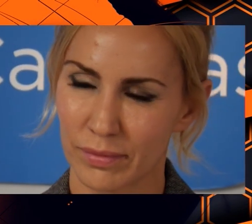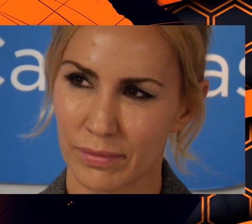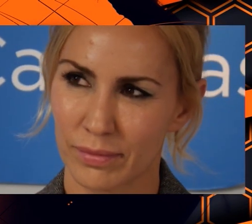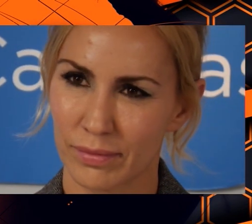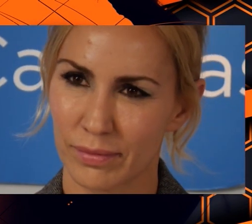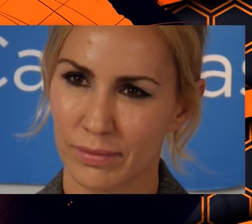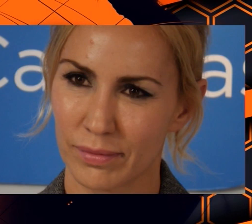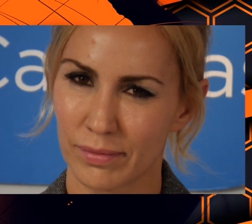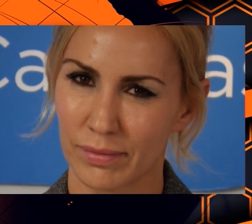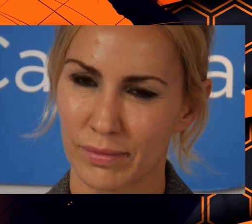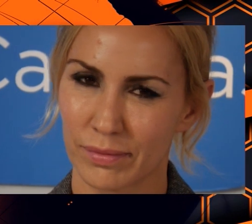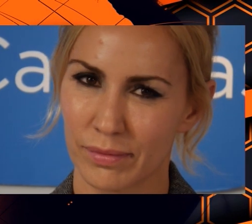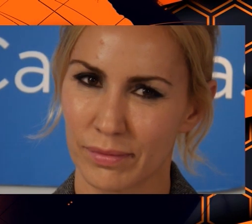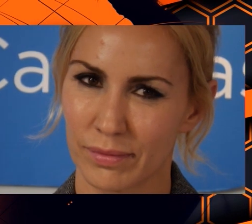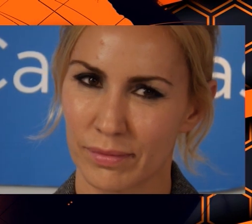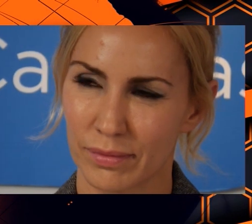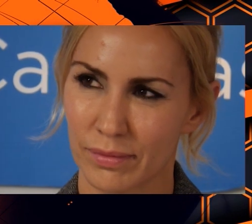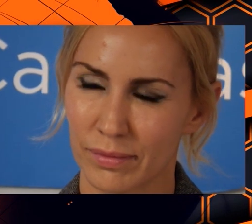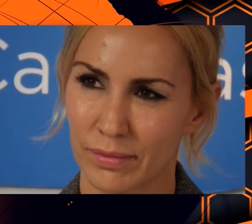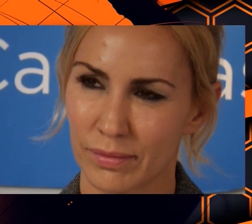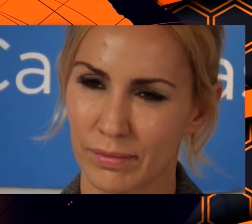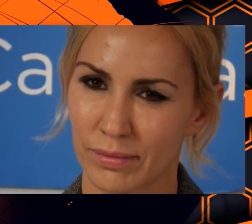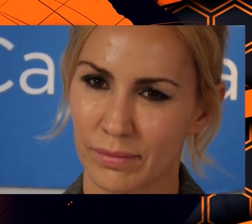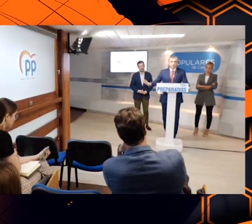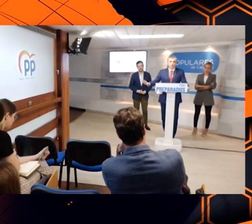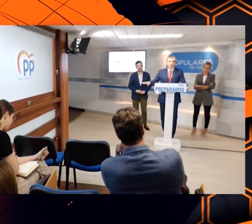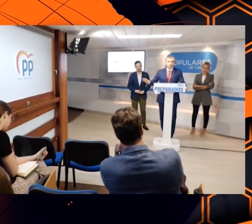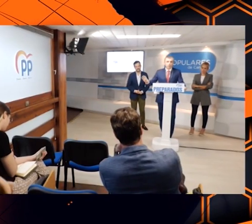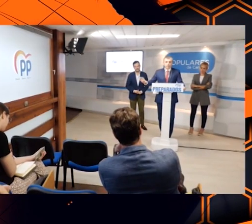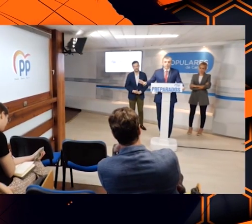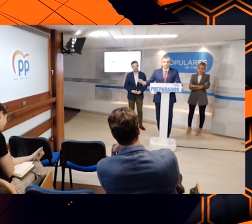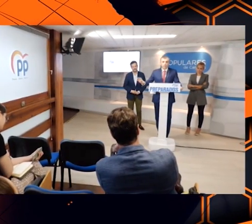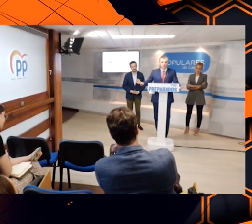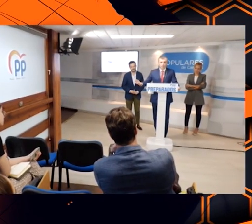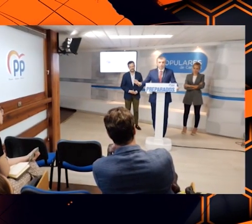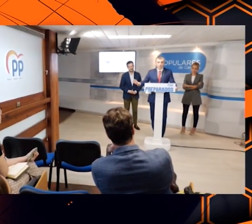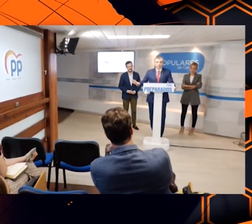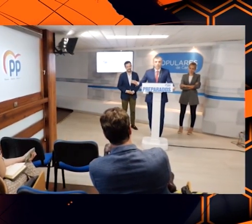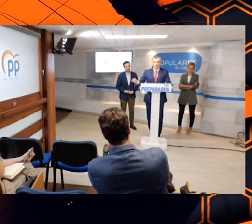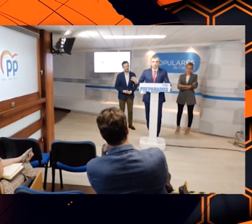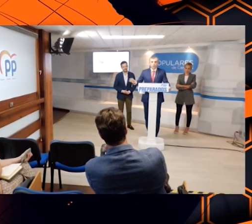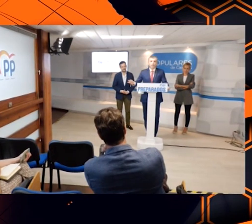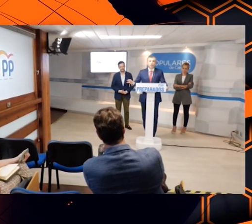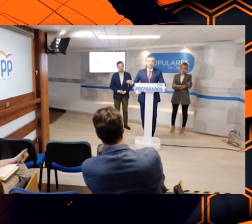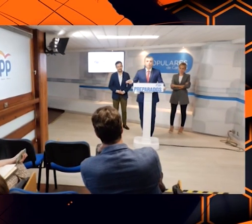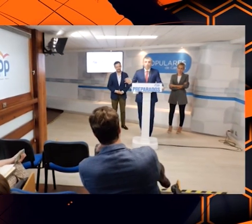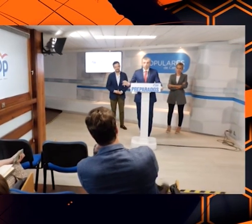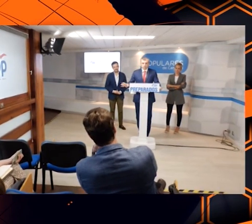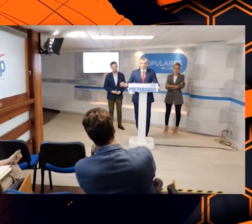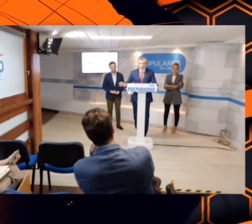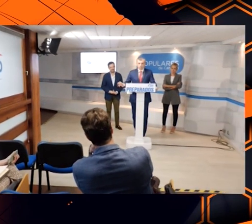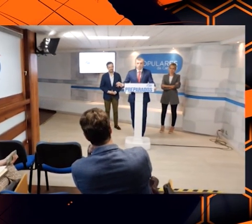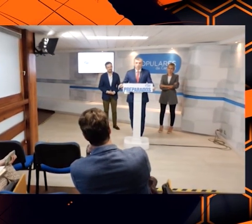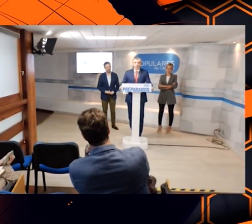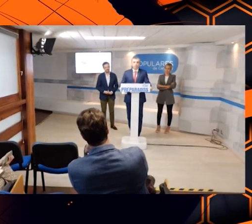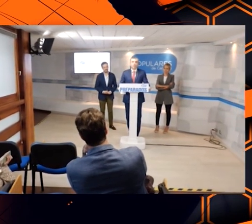pero lo que resulta llamativo, sorprendente, no es normal, ¿no? Algo ocurre, es decir, no es normal que la dirección